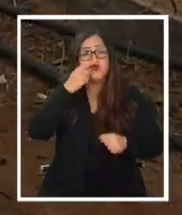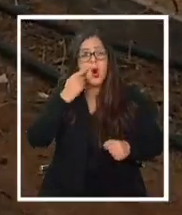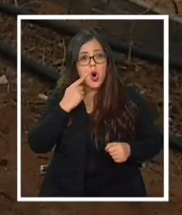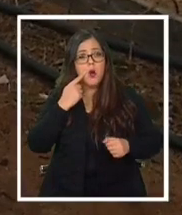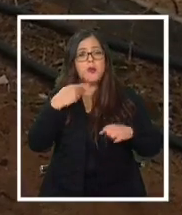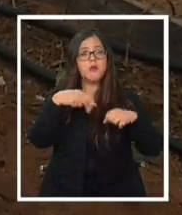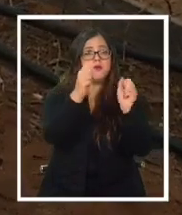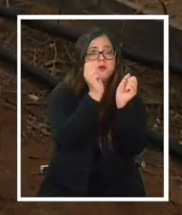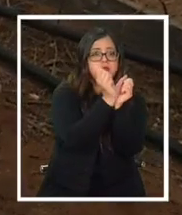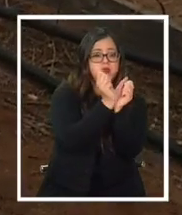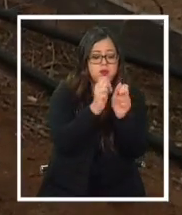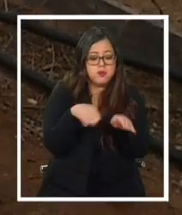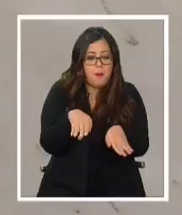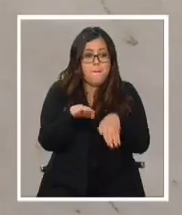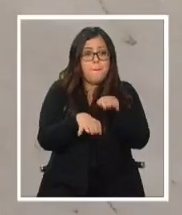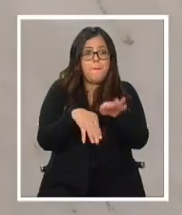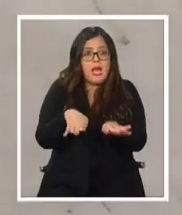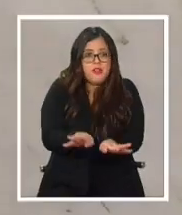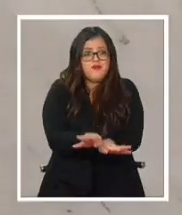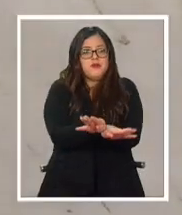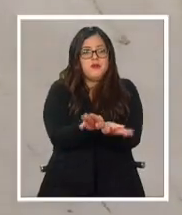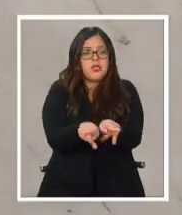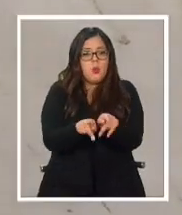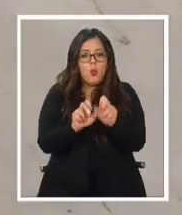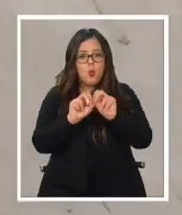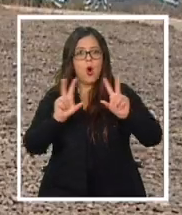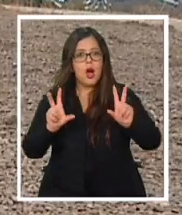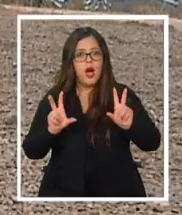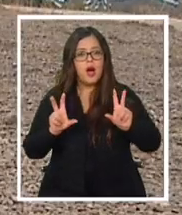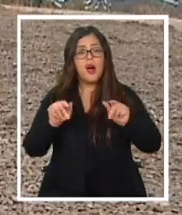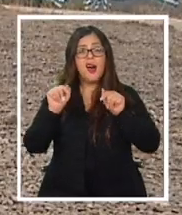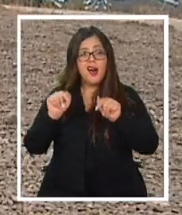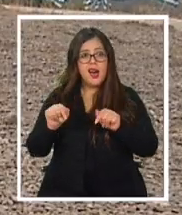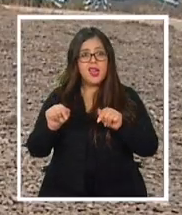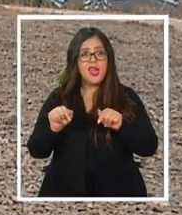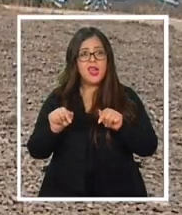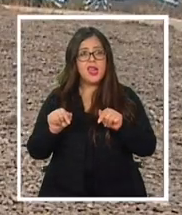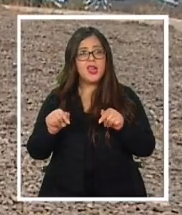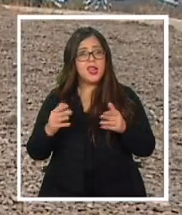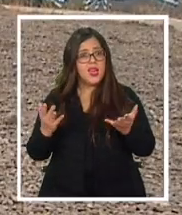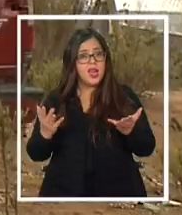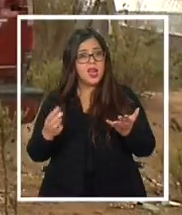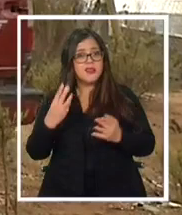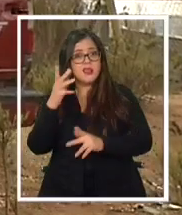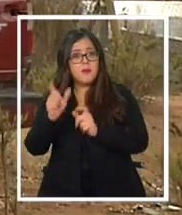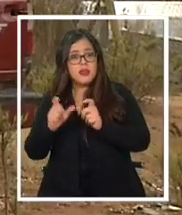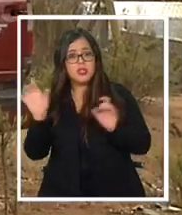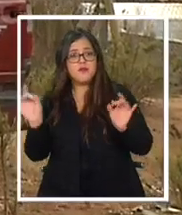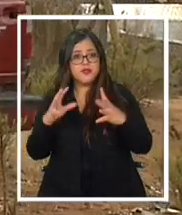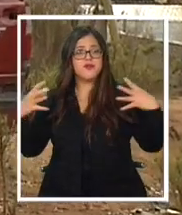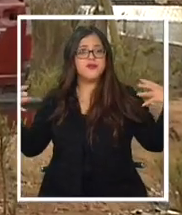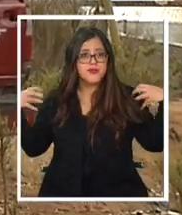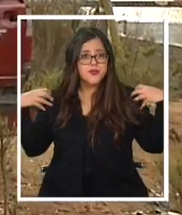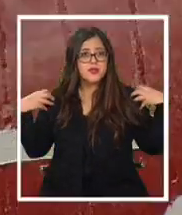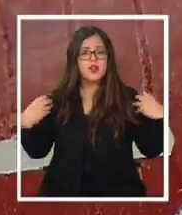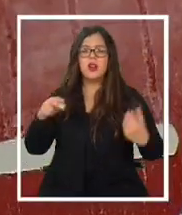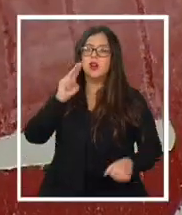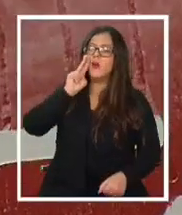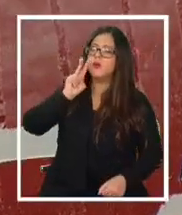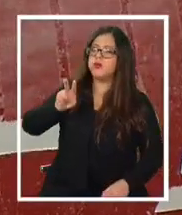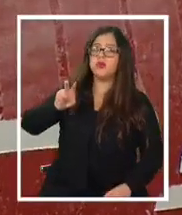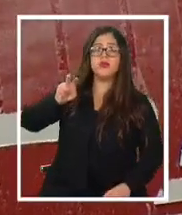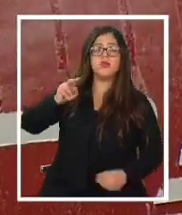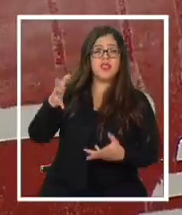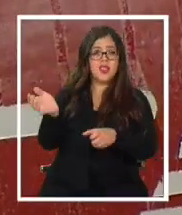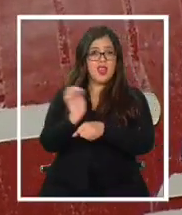hombre atado de manos y pies los que encendieron las alertas frialdad absoluta de al menos tres personas que fueron divisadas arriba de